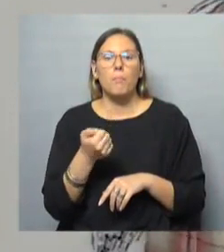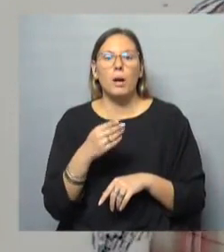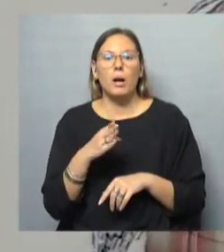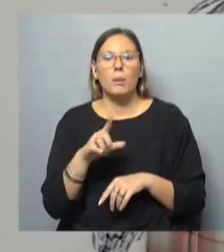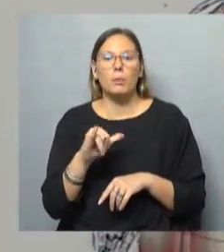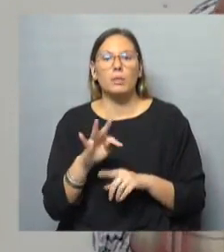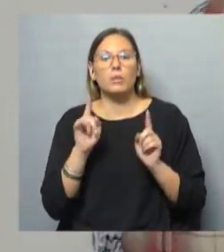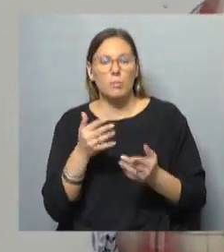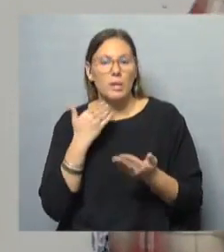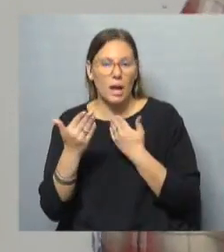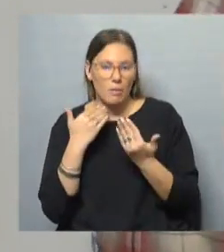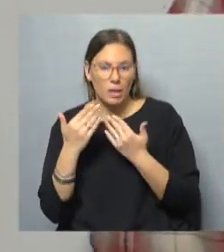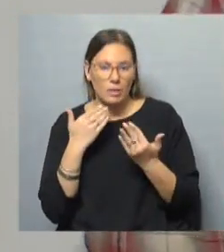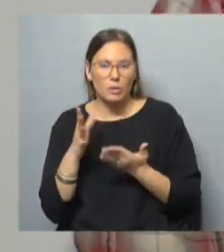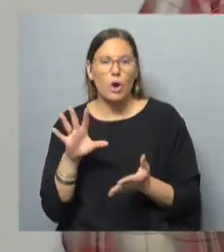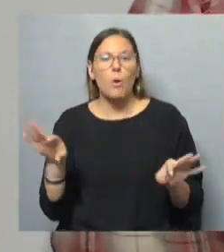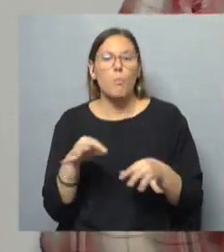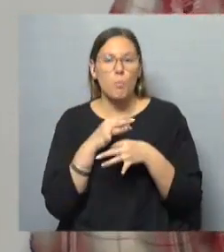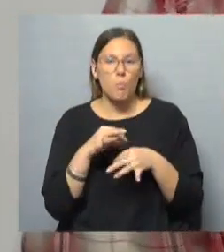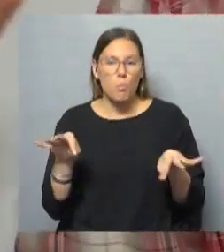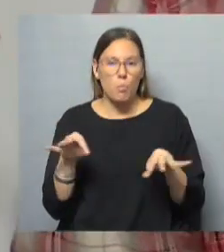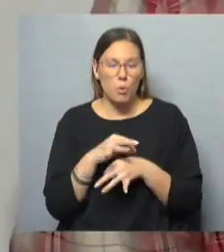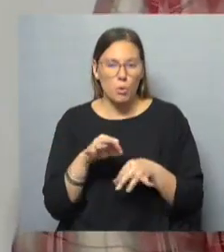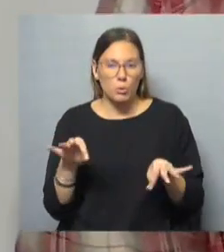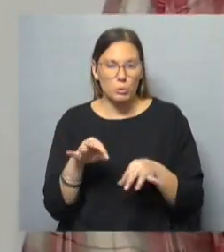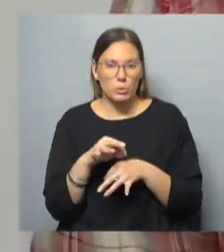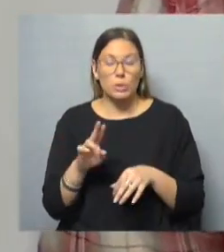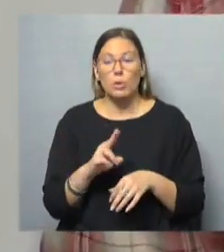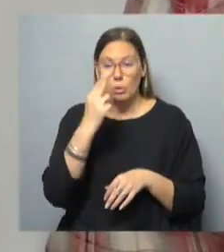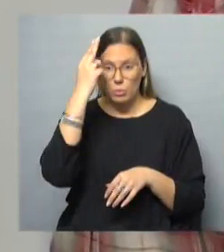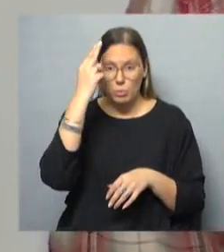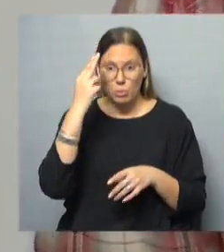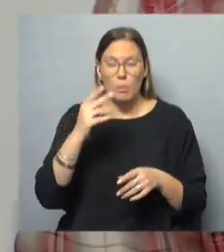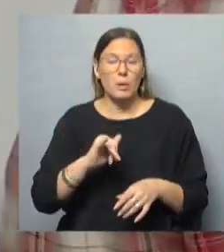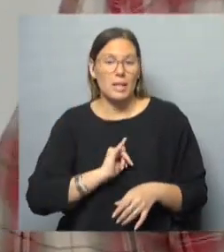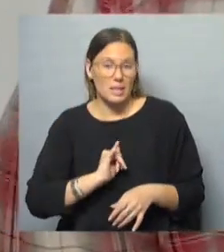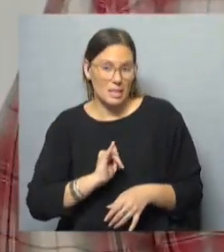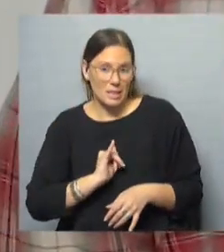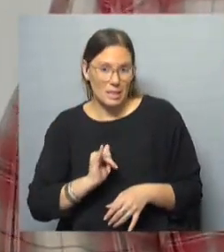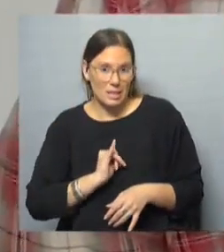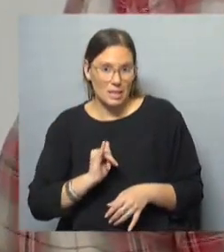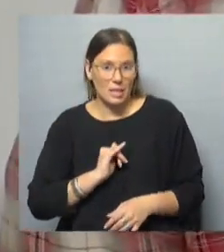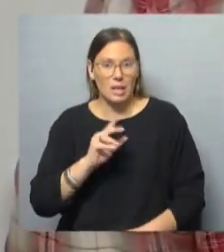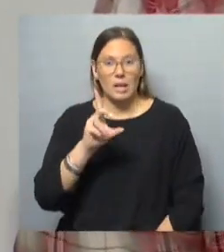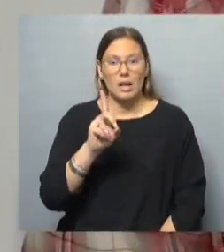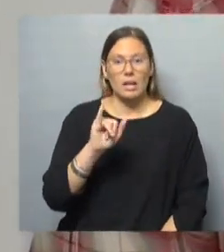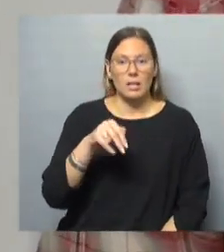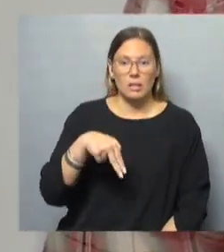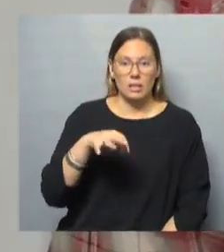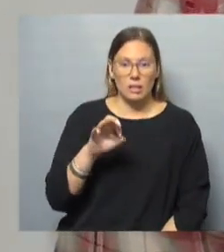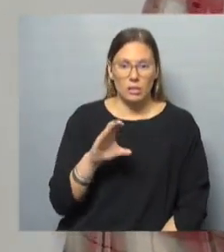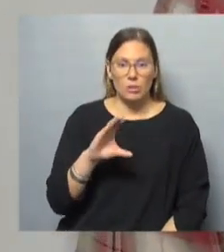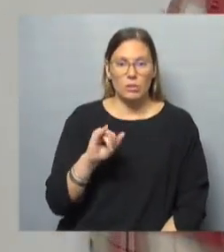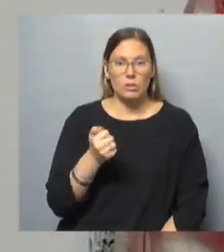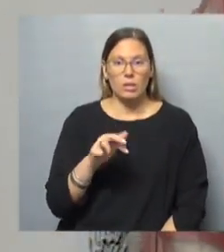gran músico que fue para la música del Uruguay, para nuestra identidad, Dino Ciarlo.